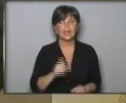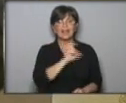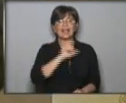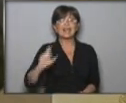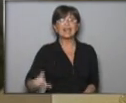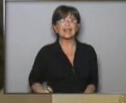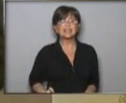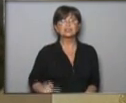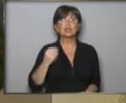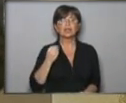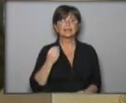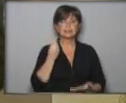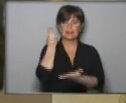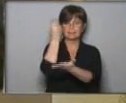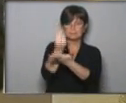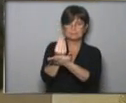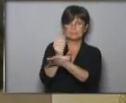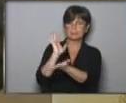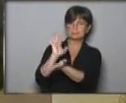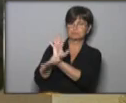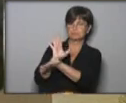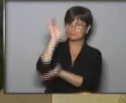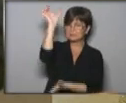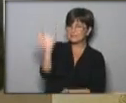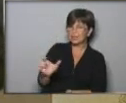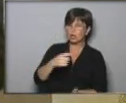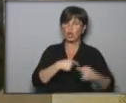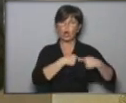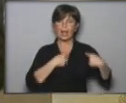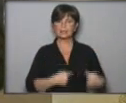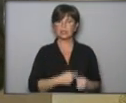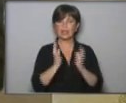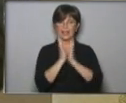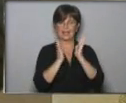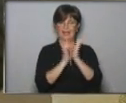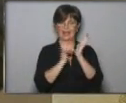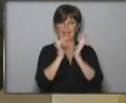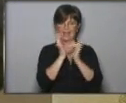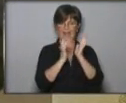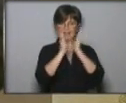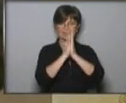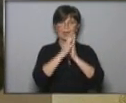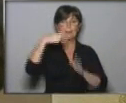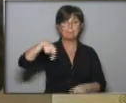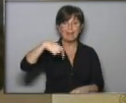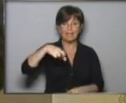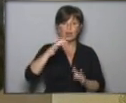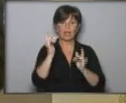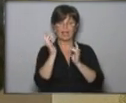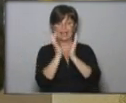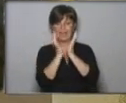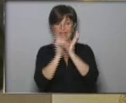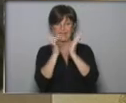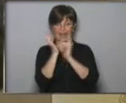Cristo es la referencia fundamental, el corazón de la Iglesia. Sin él, Pedro y la Iglesia